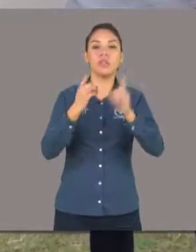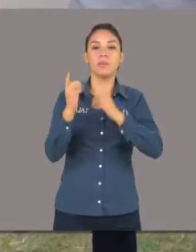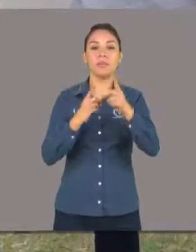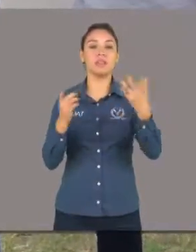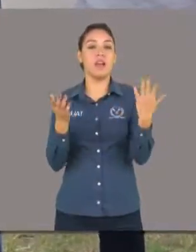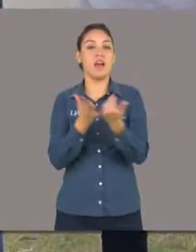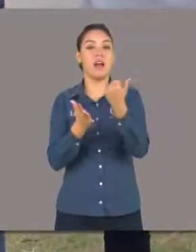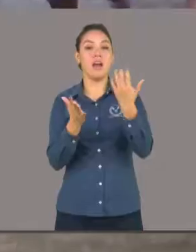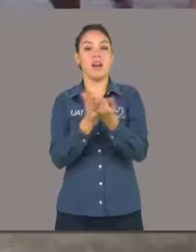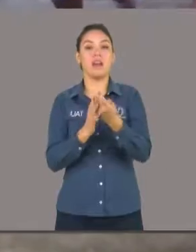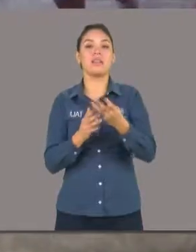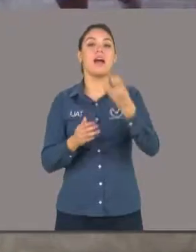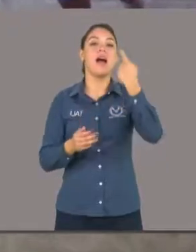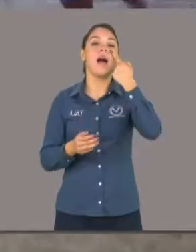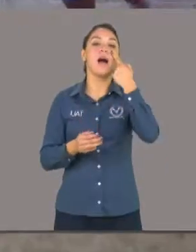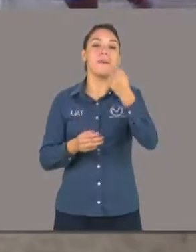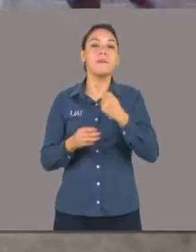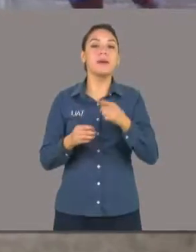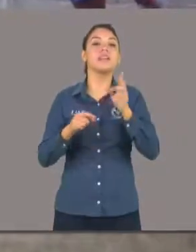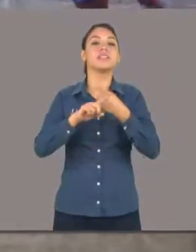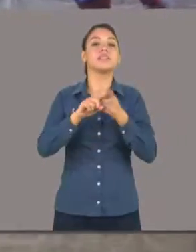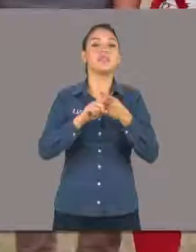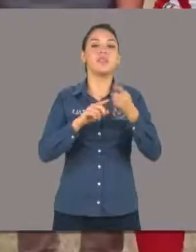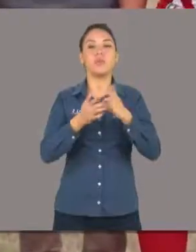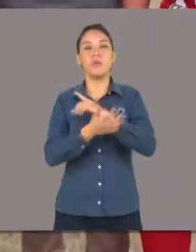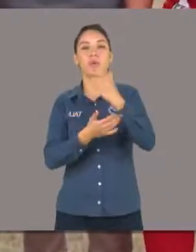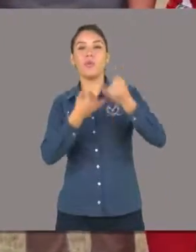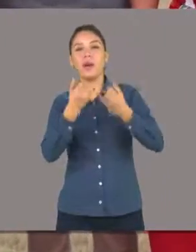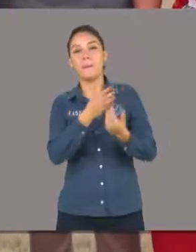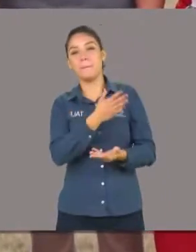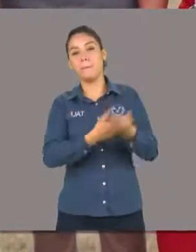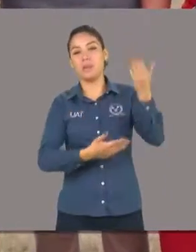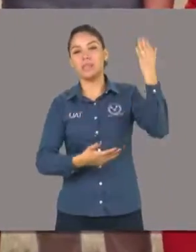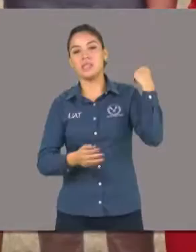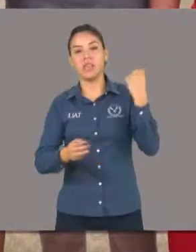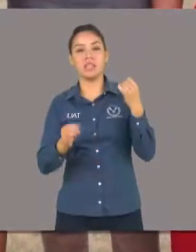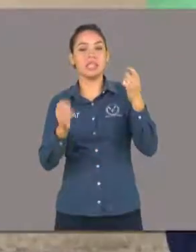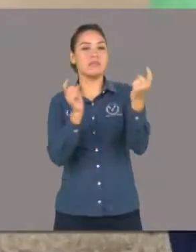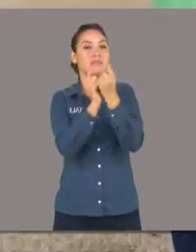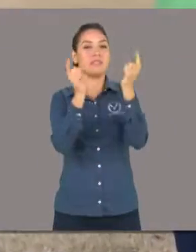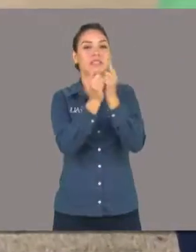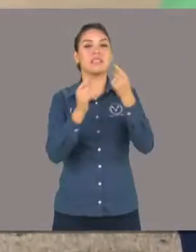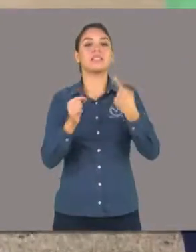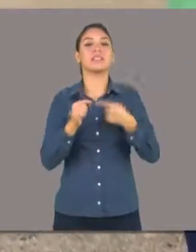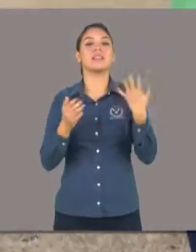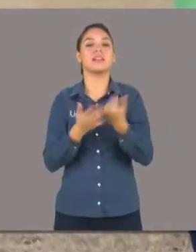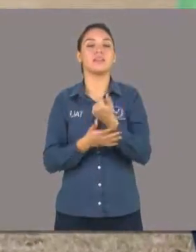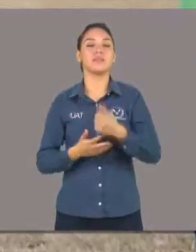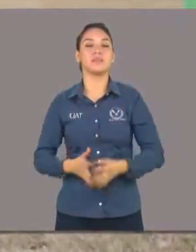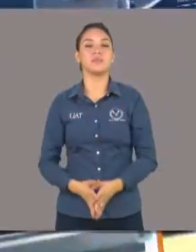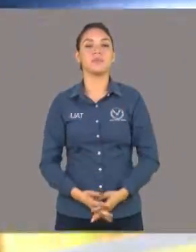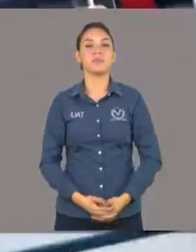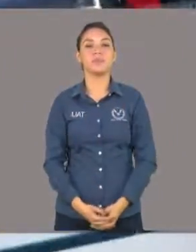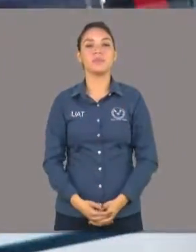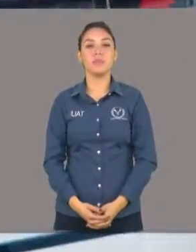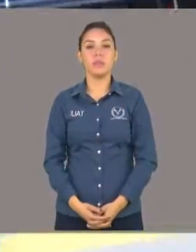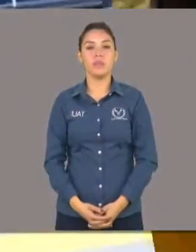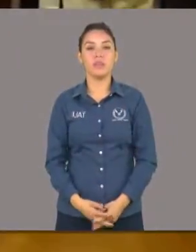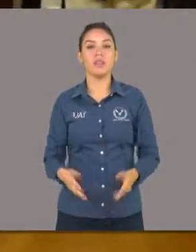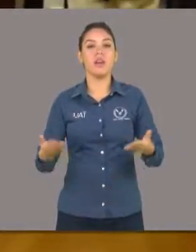filas a puro deportista ganador, ya nos dieron una probadita en los pasados Juegos Interfacultades a seguirle echando ganas, amigos.